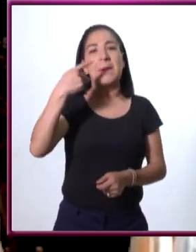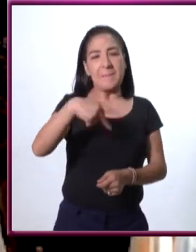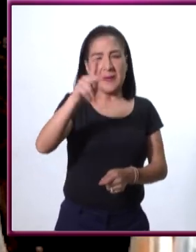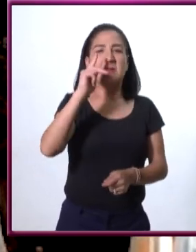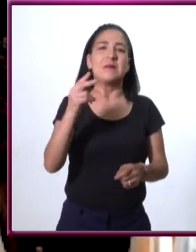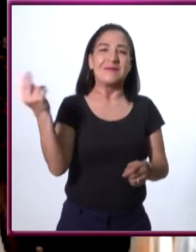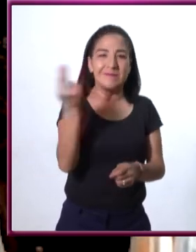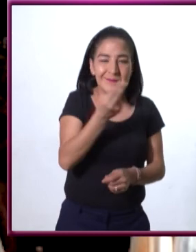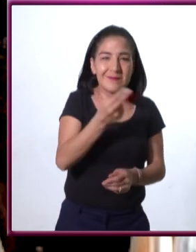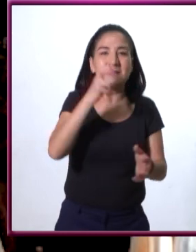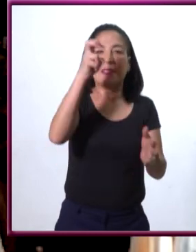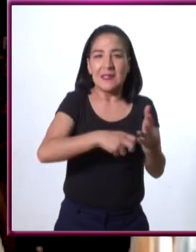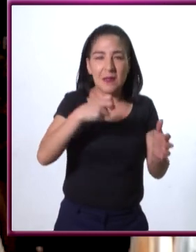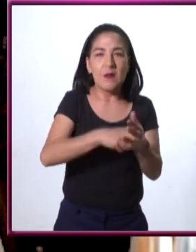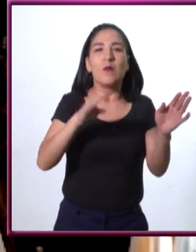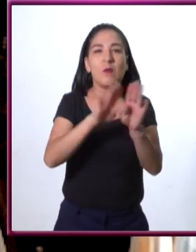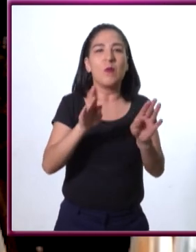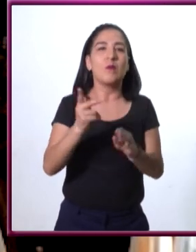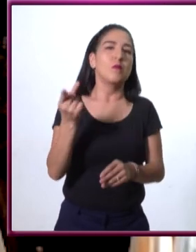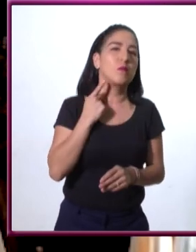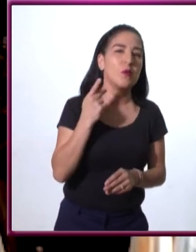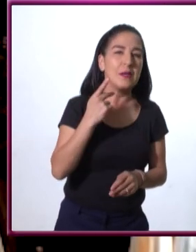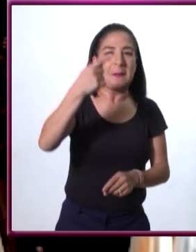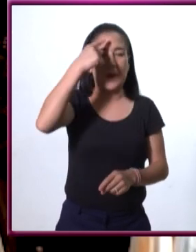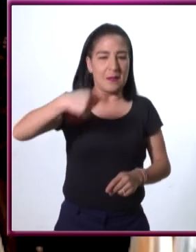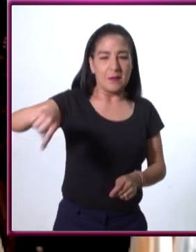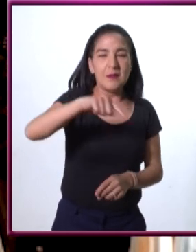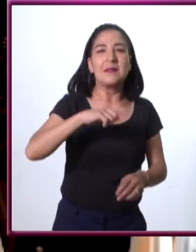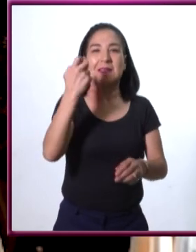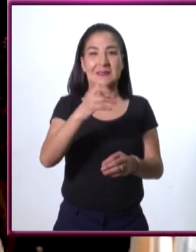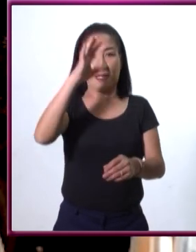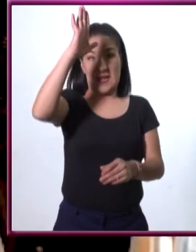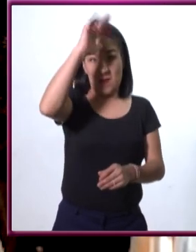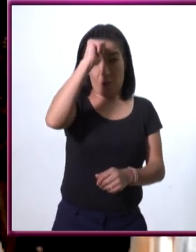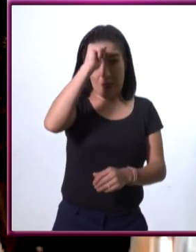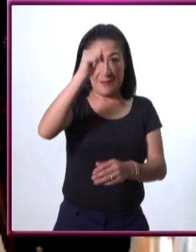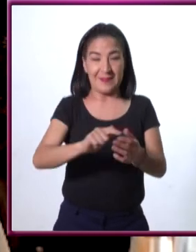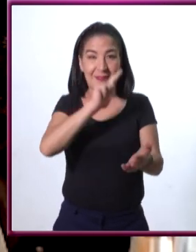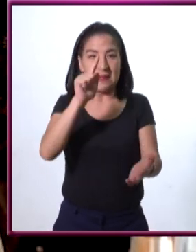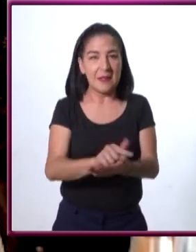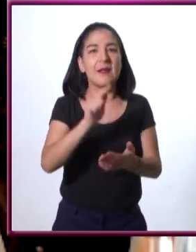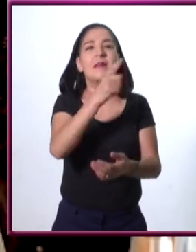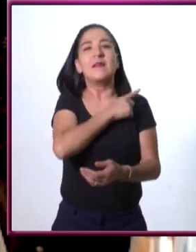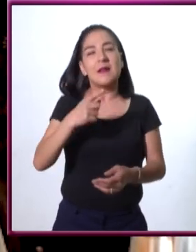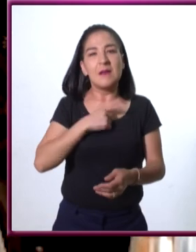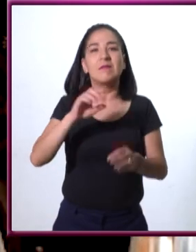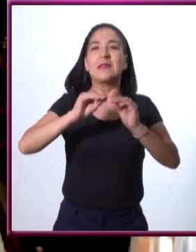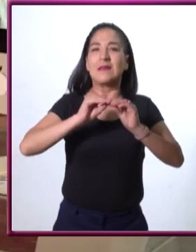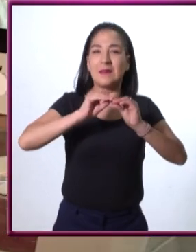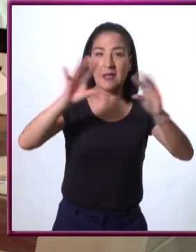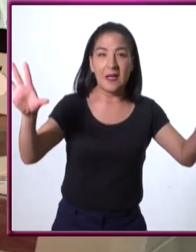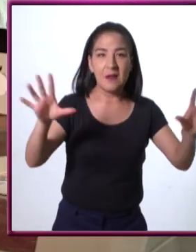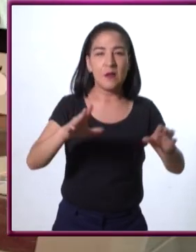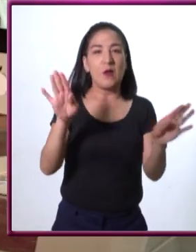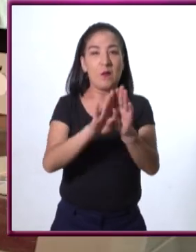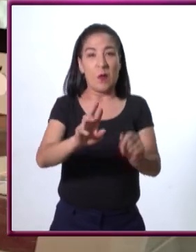se requieren políticas públicas complementarias a estos acuerdos en los que quede muy claro que no todo